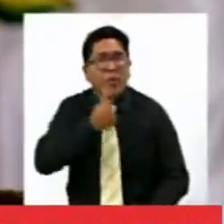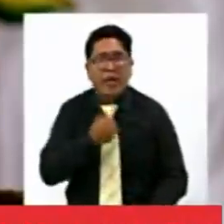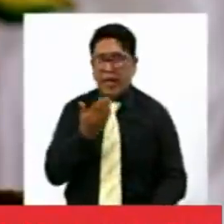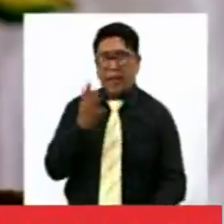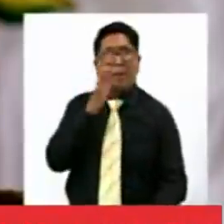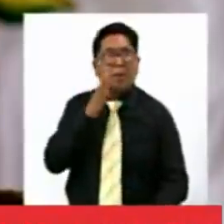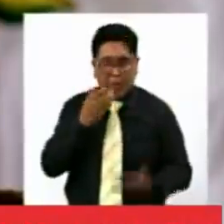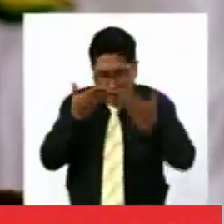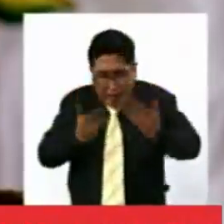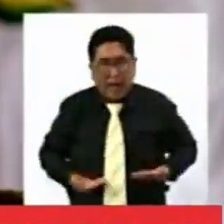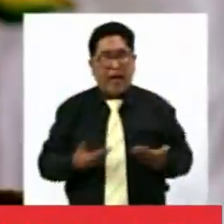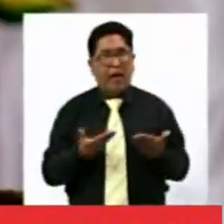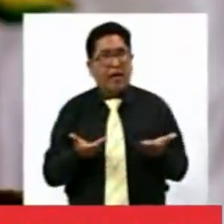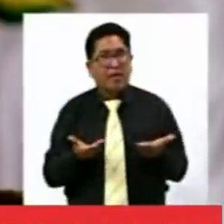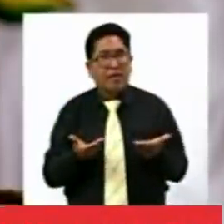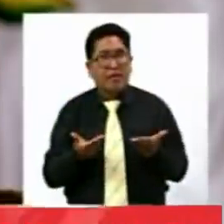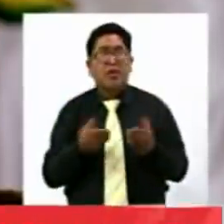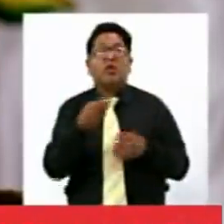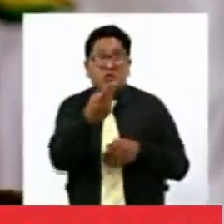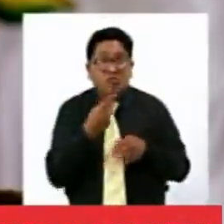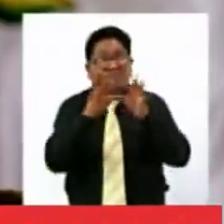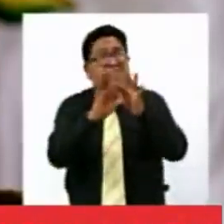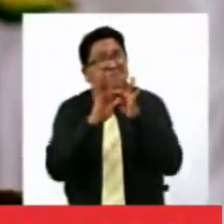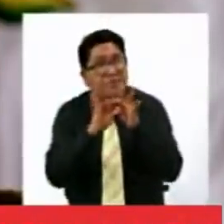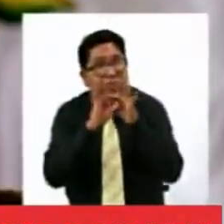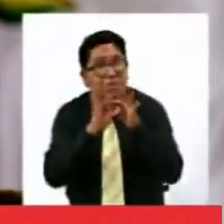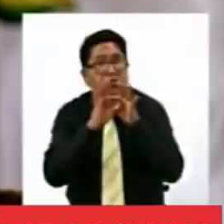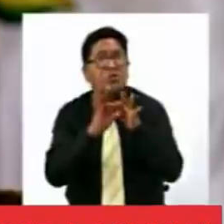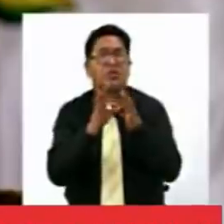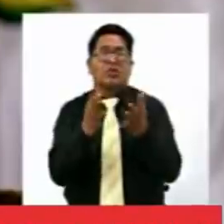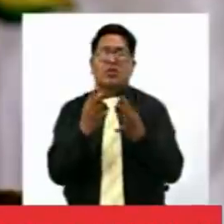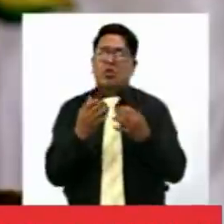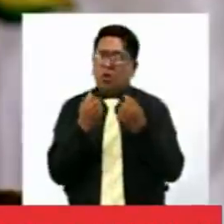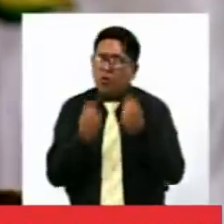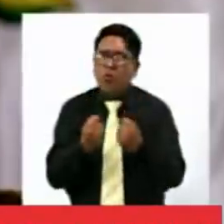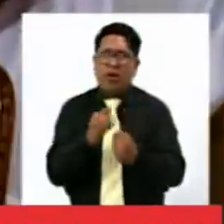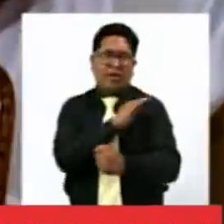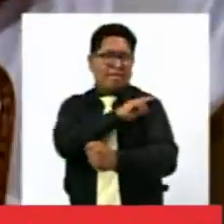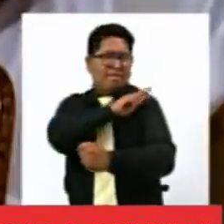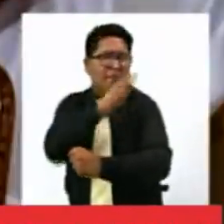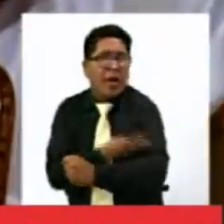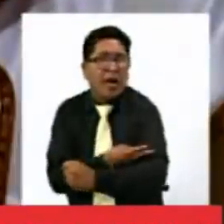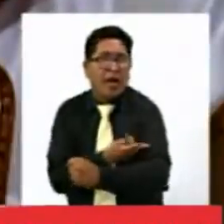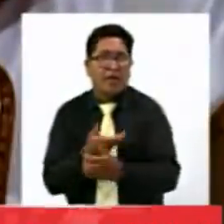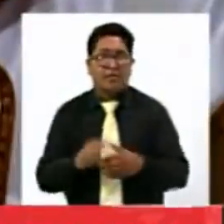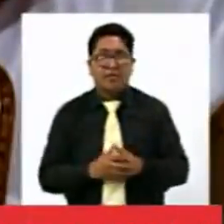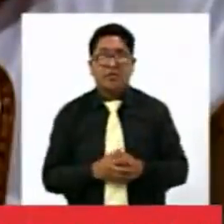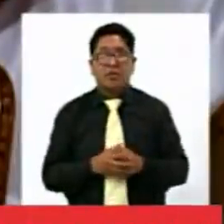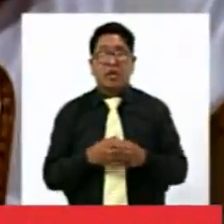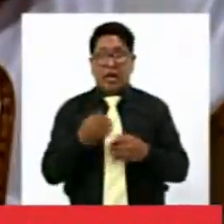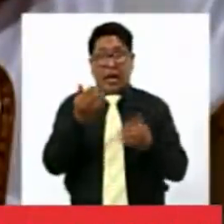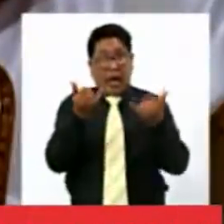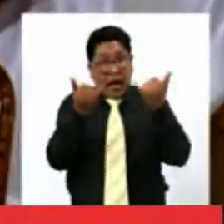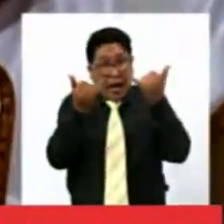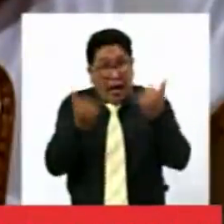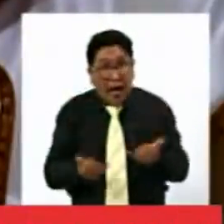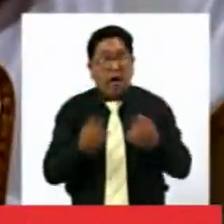aquí estoy y unidos vamos a dar la batalla con coraje y valentía por eso esta noche